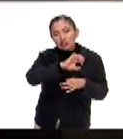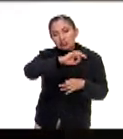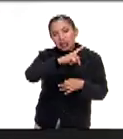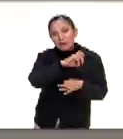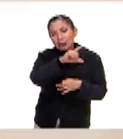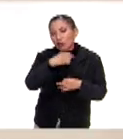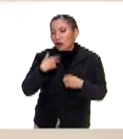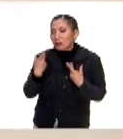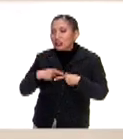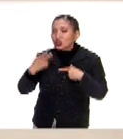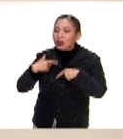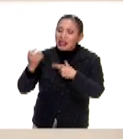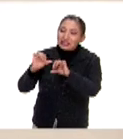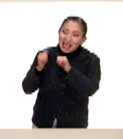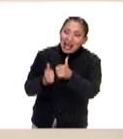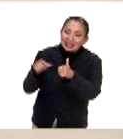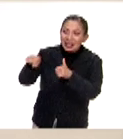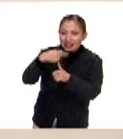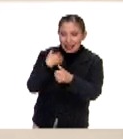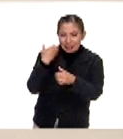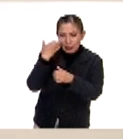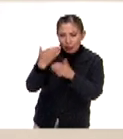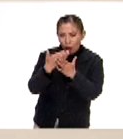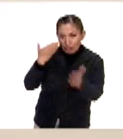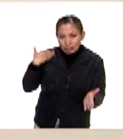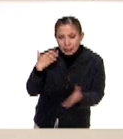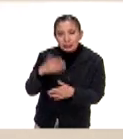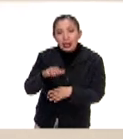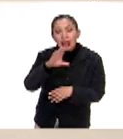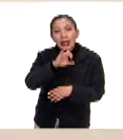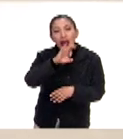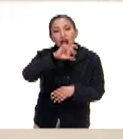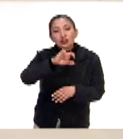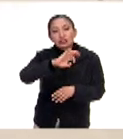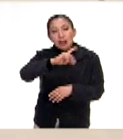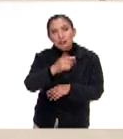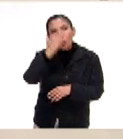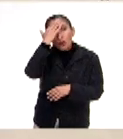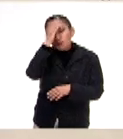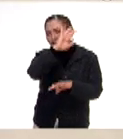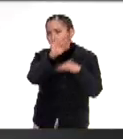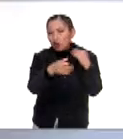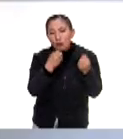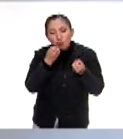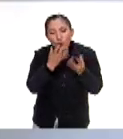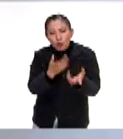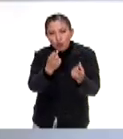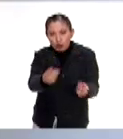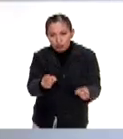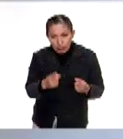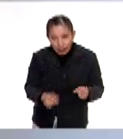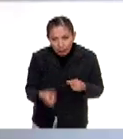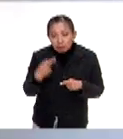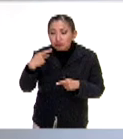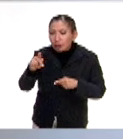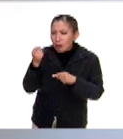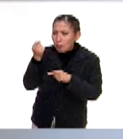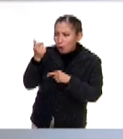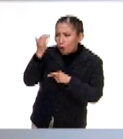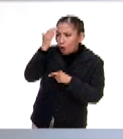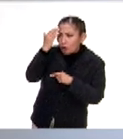con los artistas plásticos de su momento. Creo que de Carlos Chávez conocemos todo lo que aportó a la música, pero